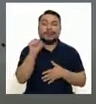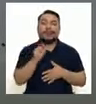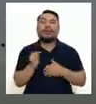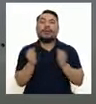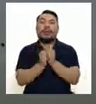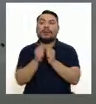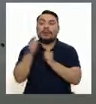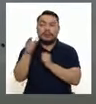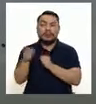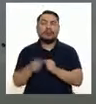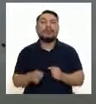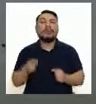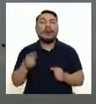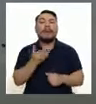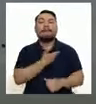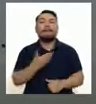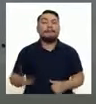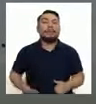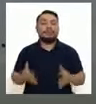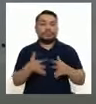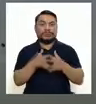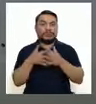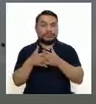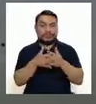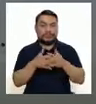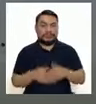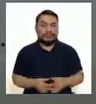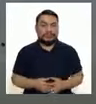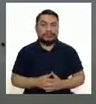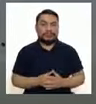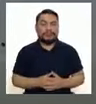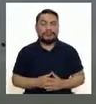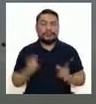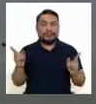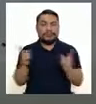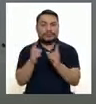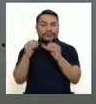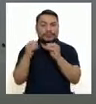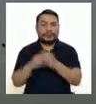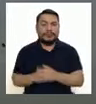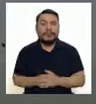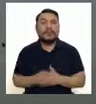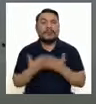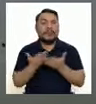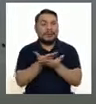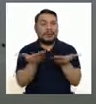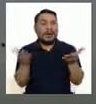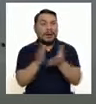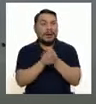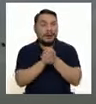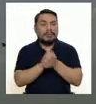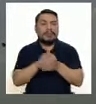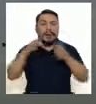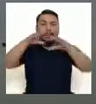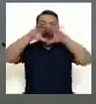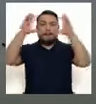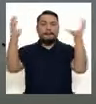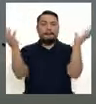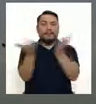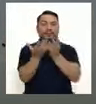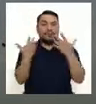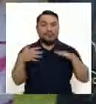el presidente de Estados Unidos, Joe Biden. Por lo tanto, amigos televidentes, los ojos del mundo van a